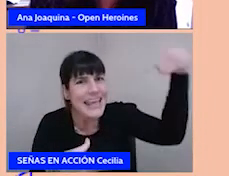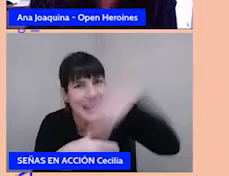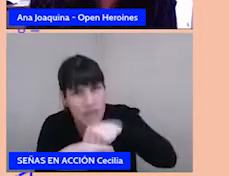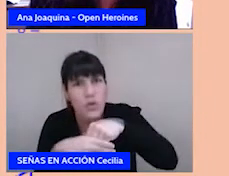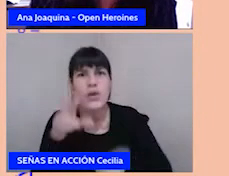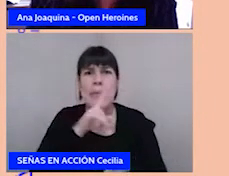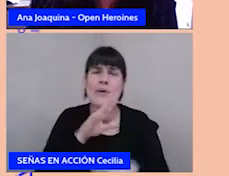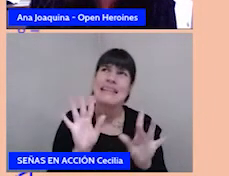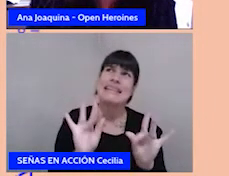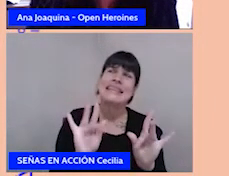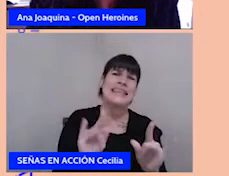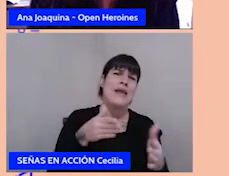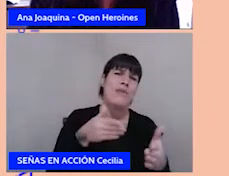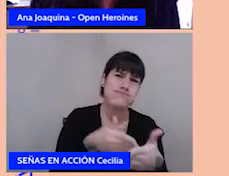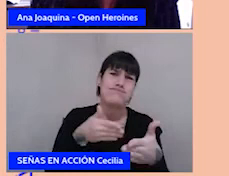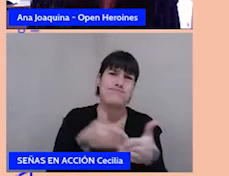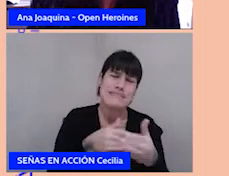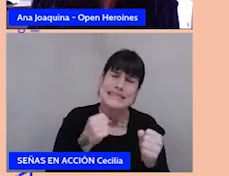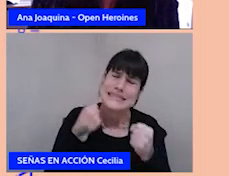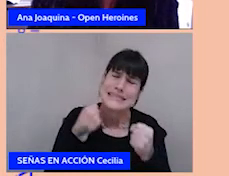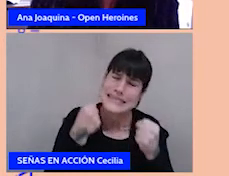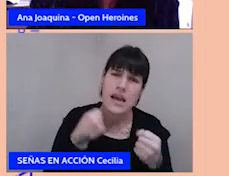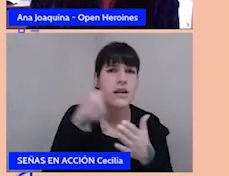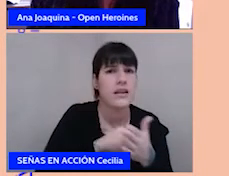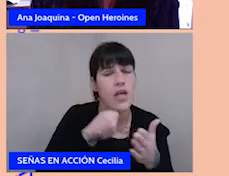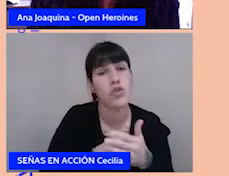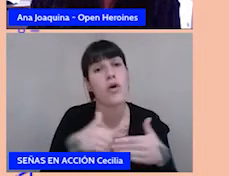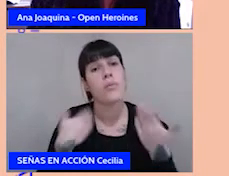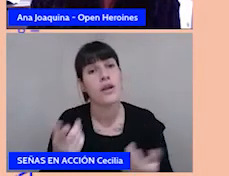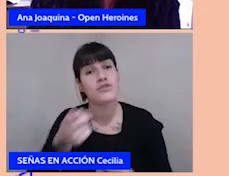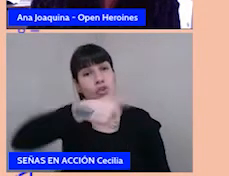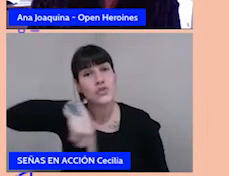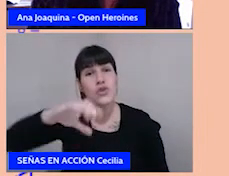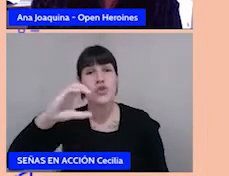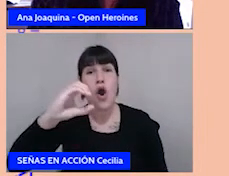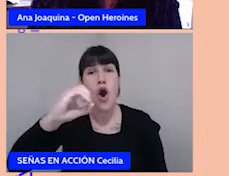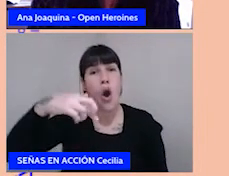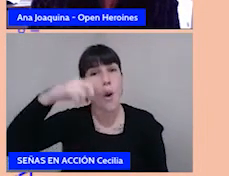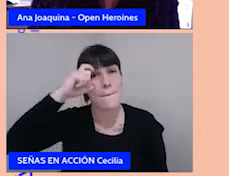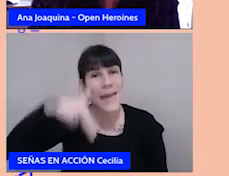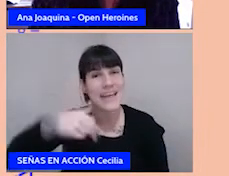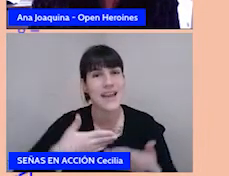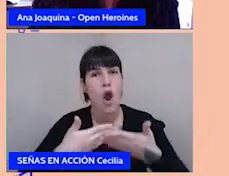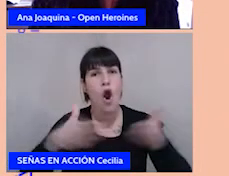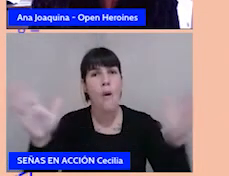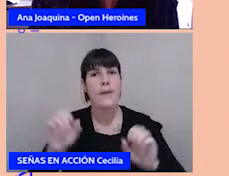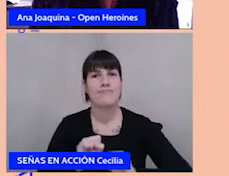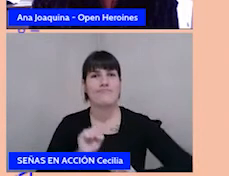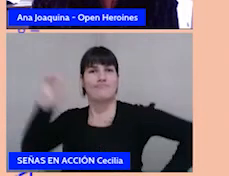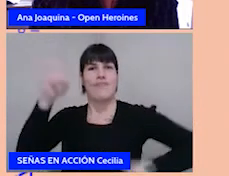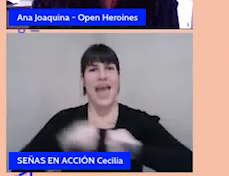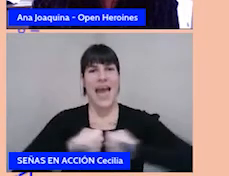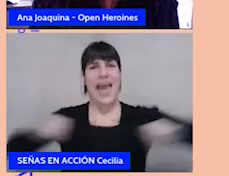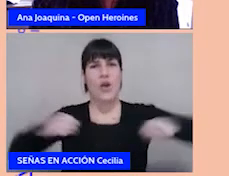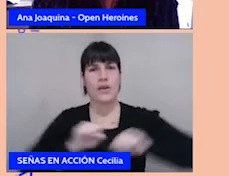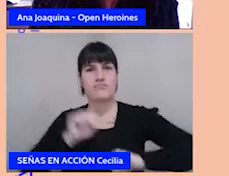justamente surgió o nació como un espacio que agrupaba a las mujeres dedicadas al sector de la tecnología, ¿no? A partir